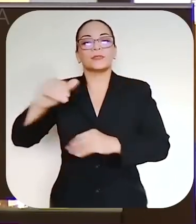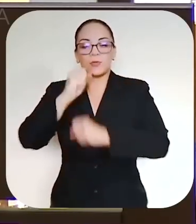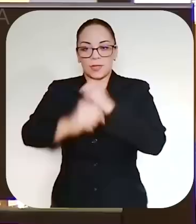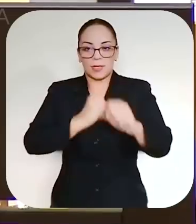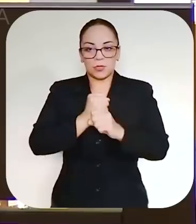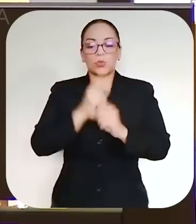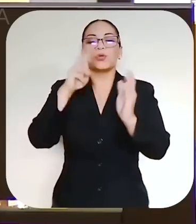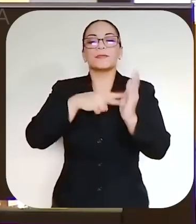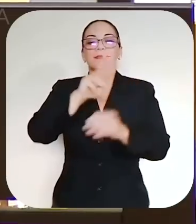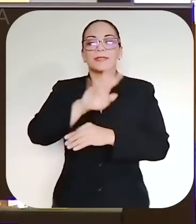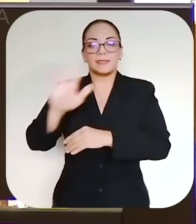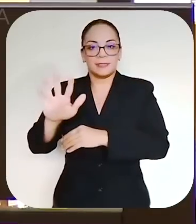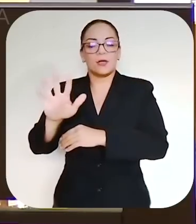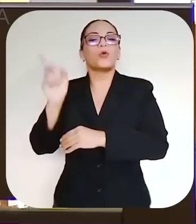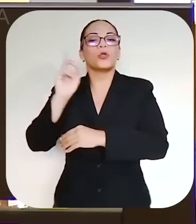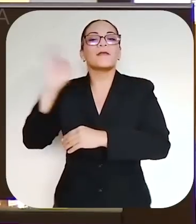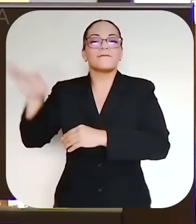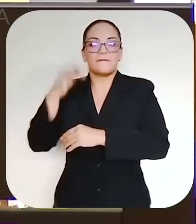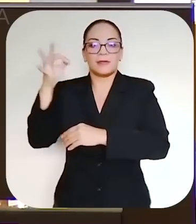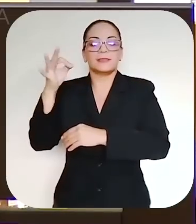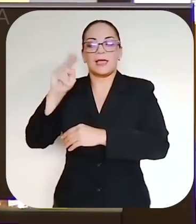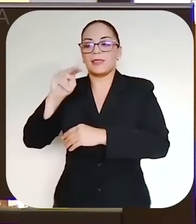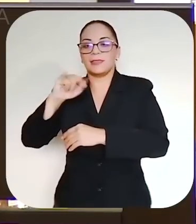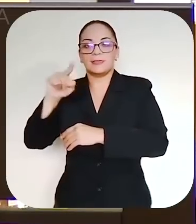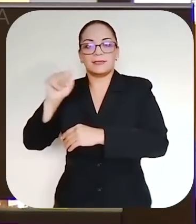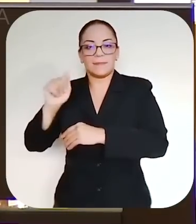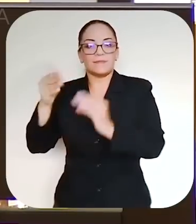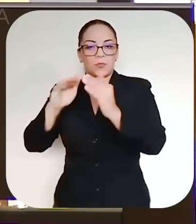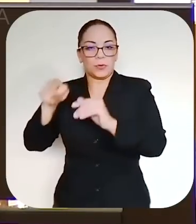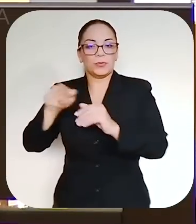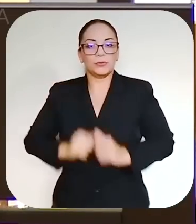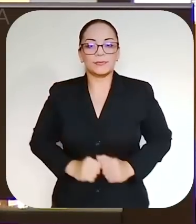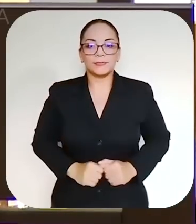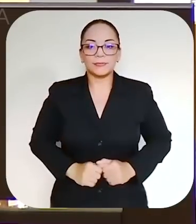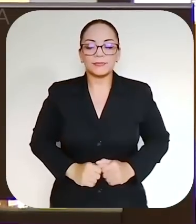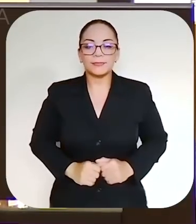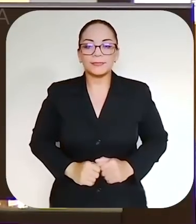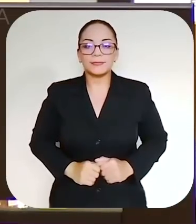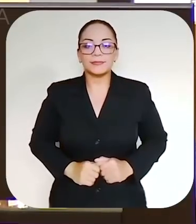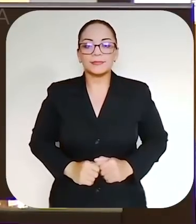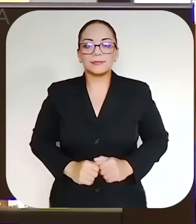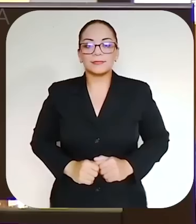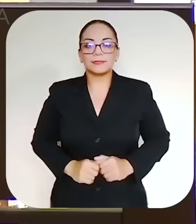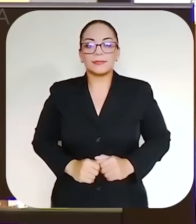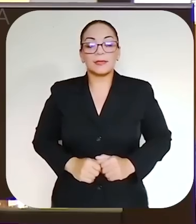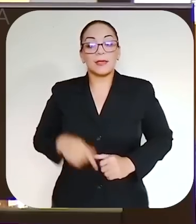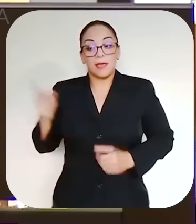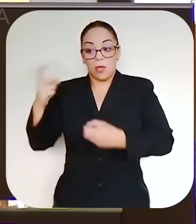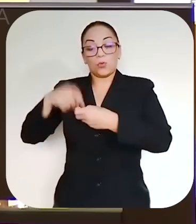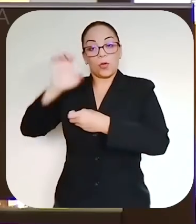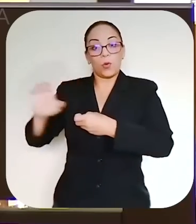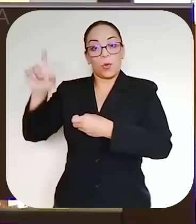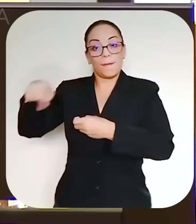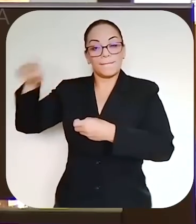del océano del año 2025 en misa Francia las medidas que